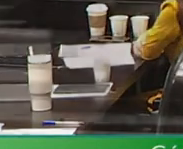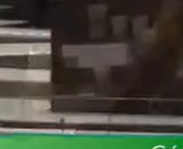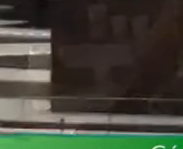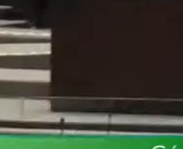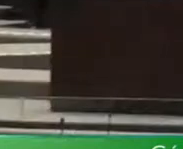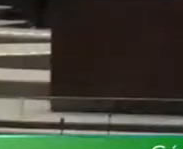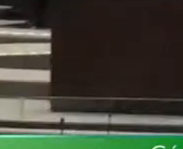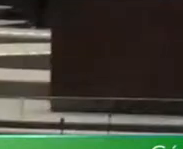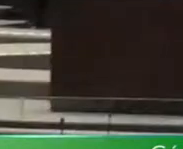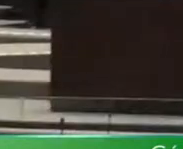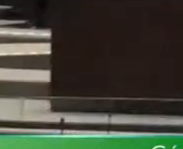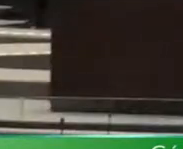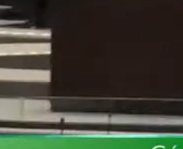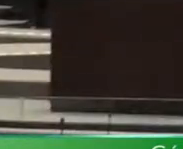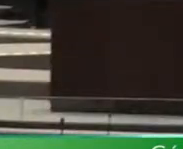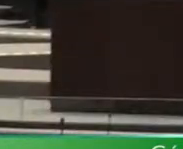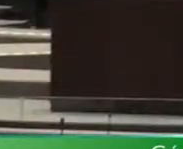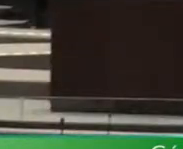Buenas